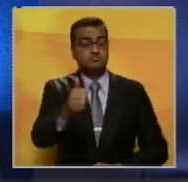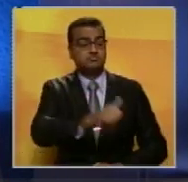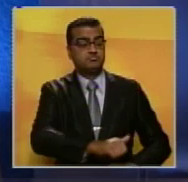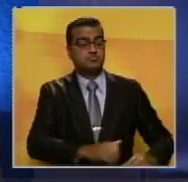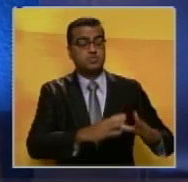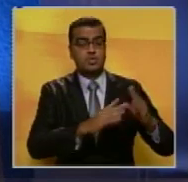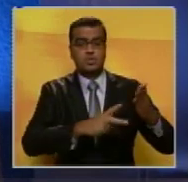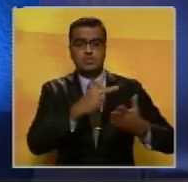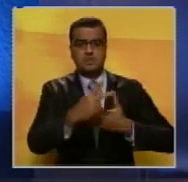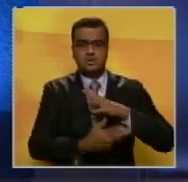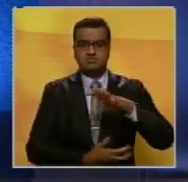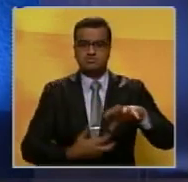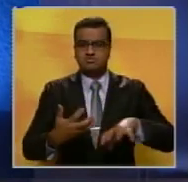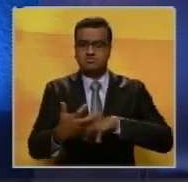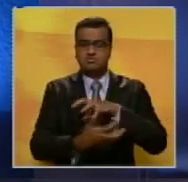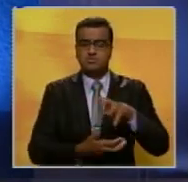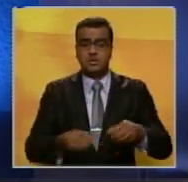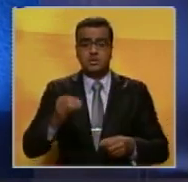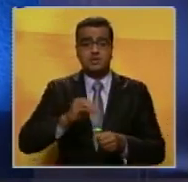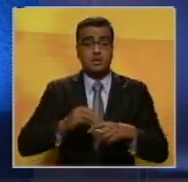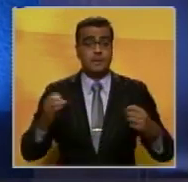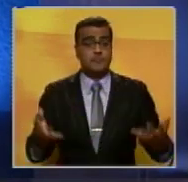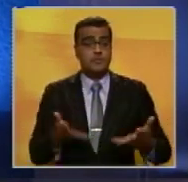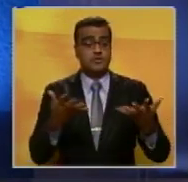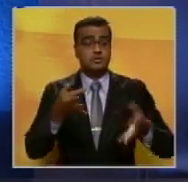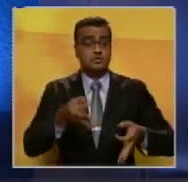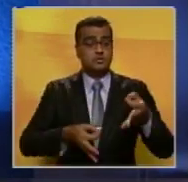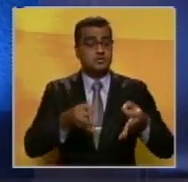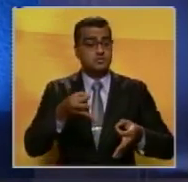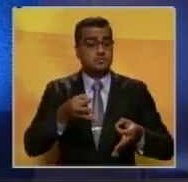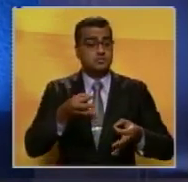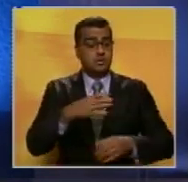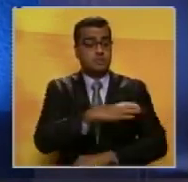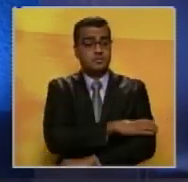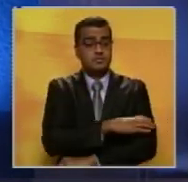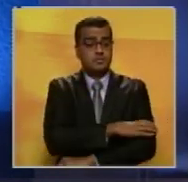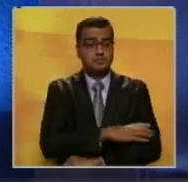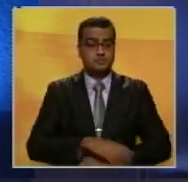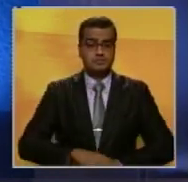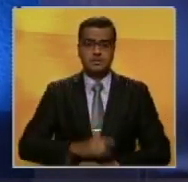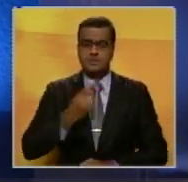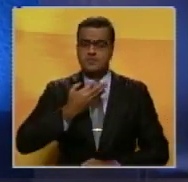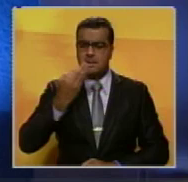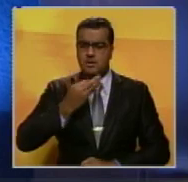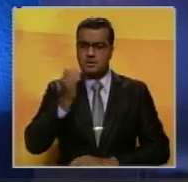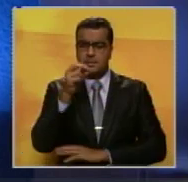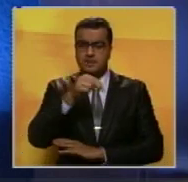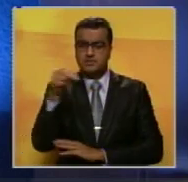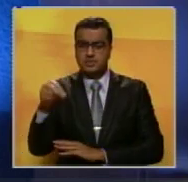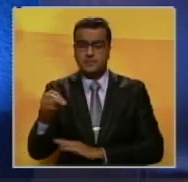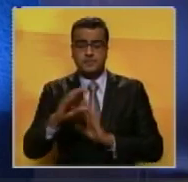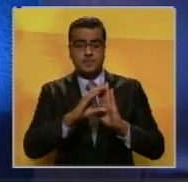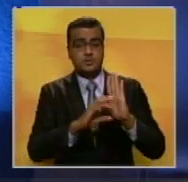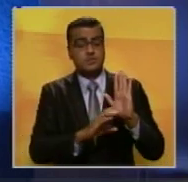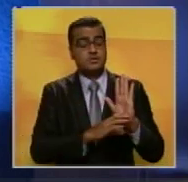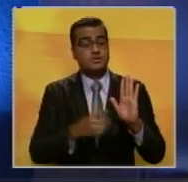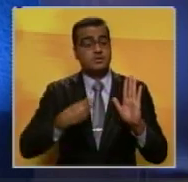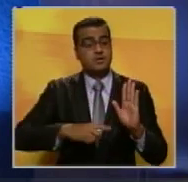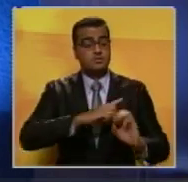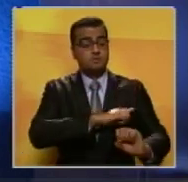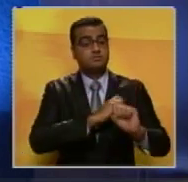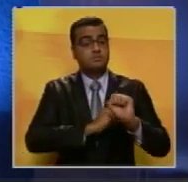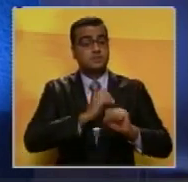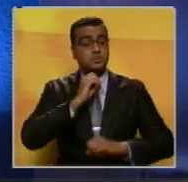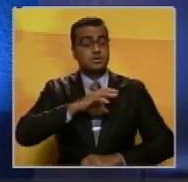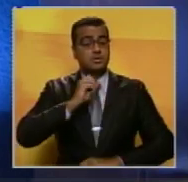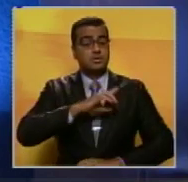todos los planes violentos e injerencistas promovidos a su juicio por la oposición. Afirmó que la Asamblea Nacional Constituyente tendrá un peso histórico